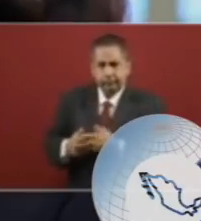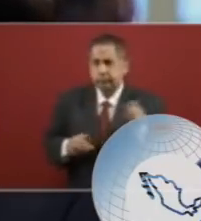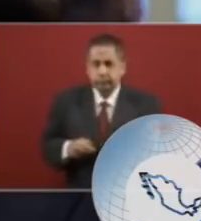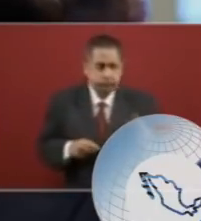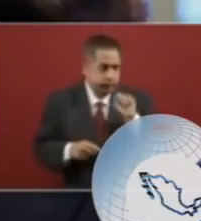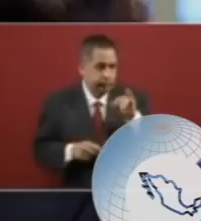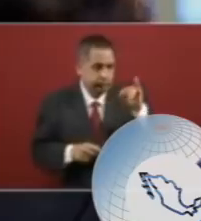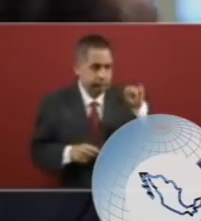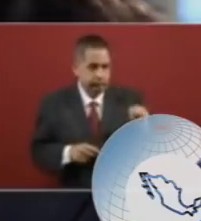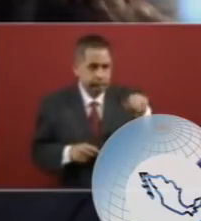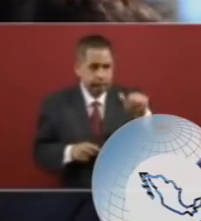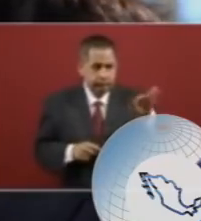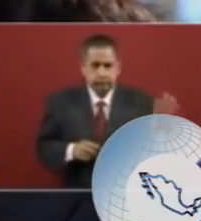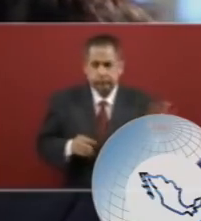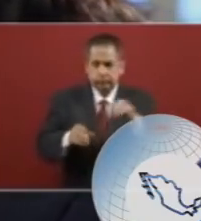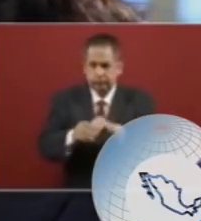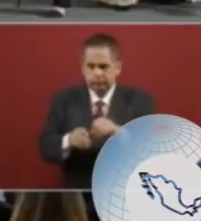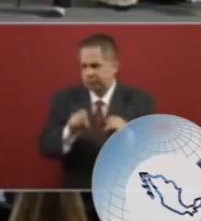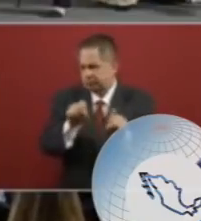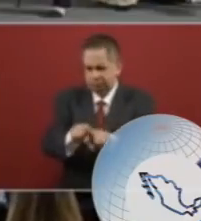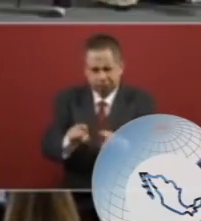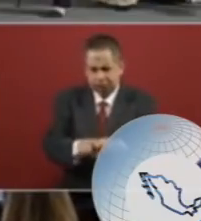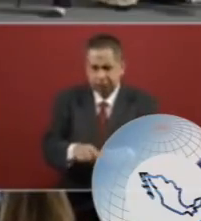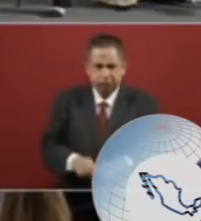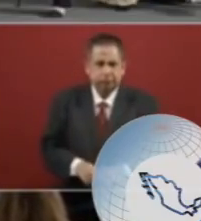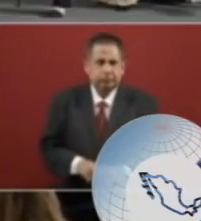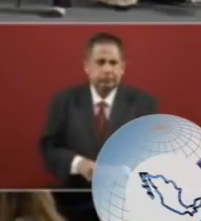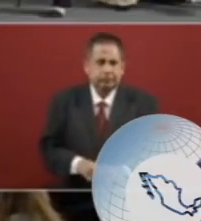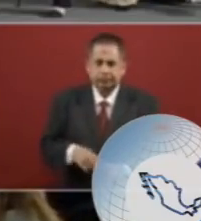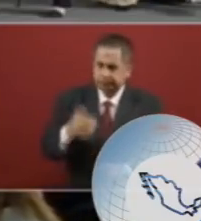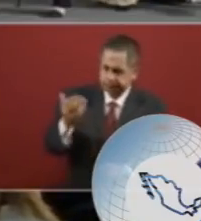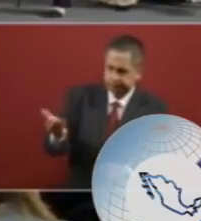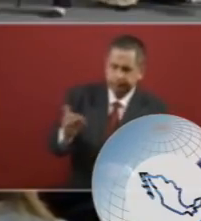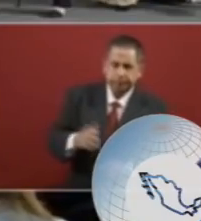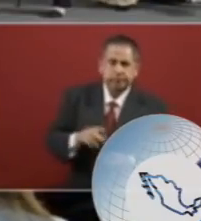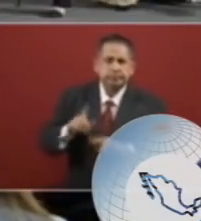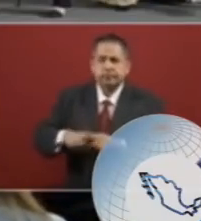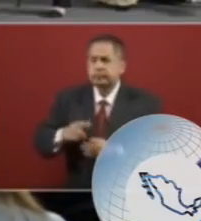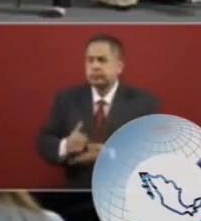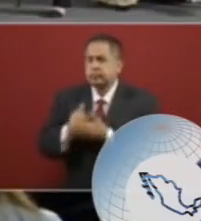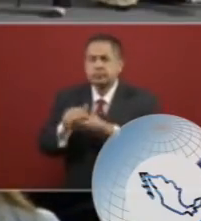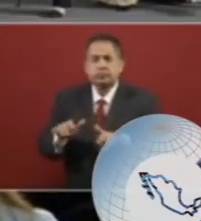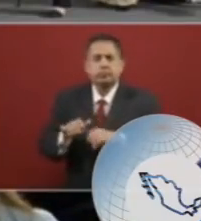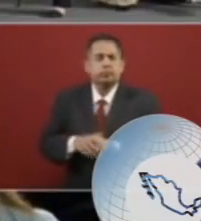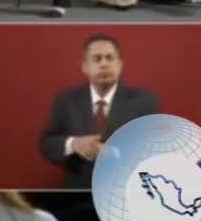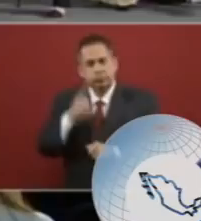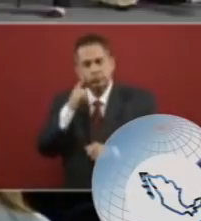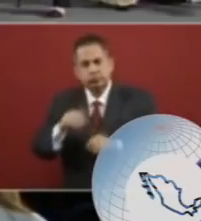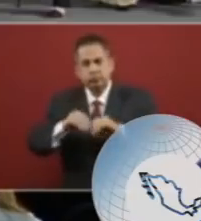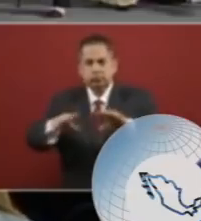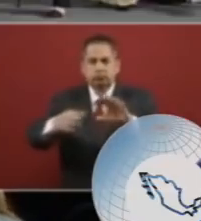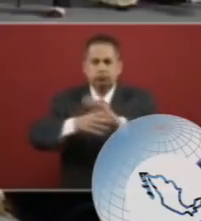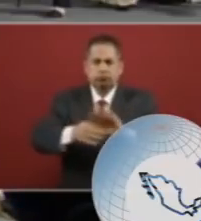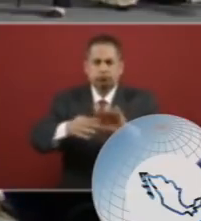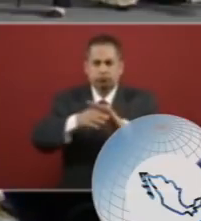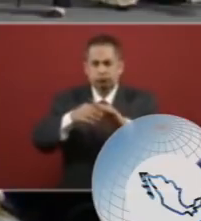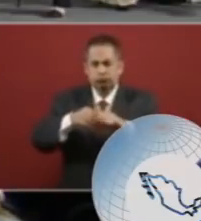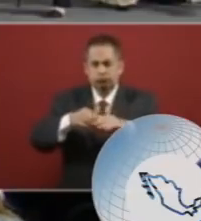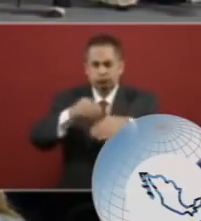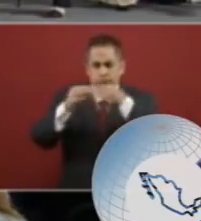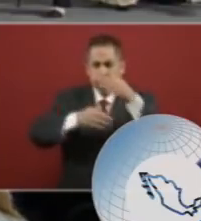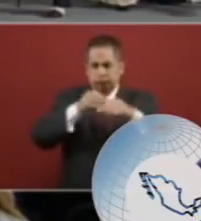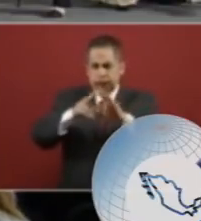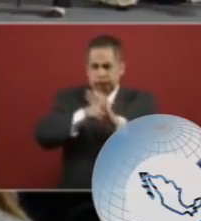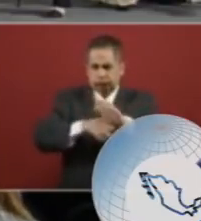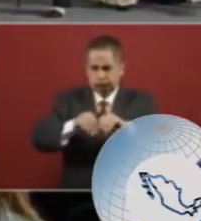nacional del INAI. Entonces, le voy a suplicar a quienes nos apoyan con esto que dé a conocer este videíto para que todos lo veamos